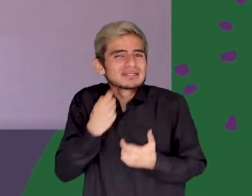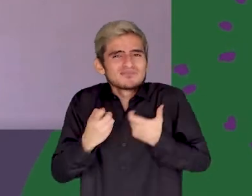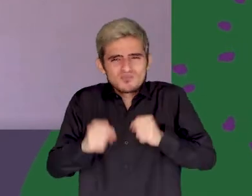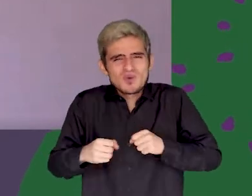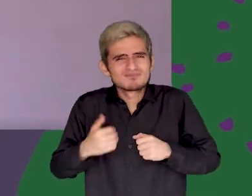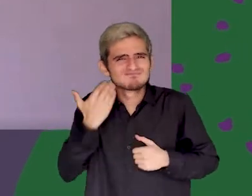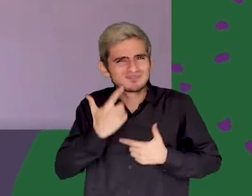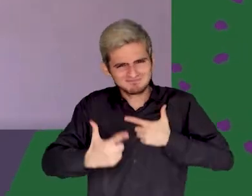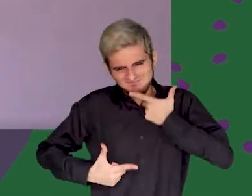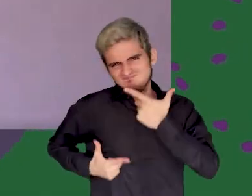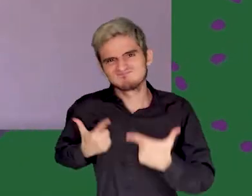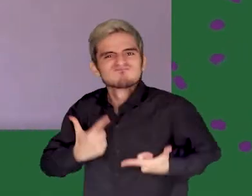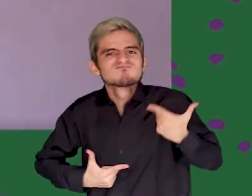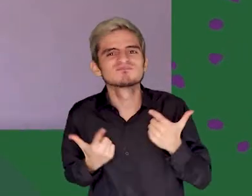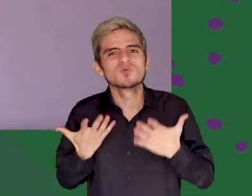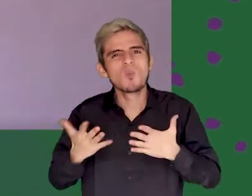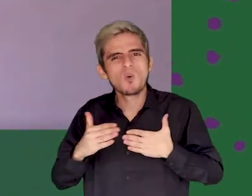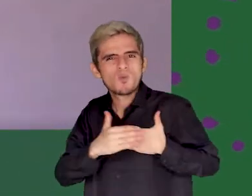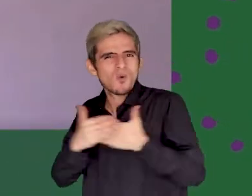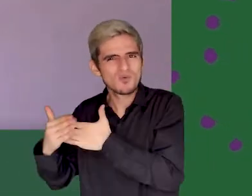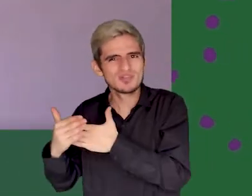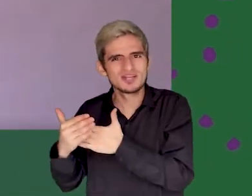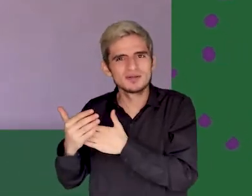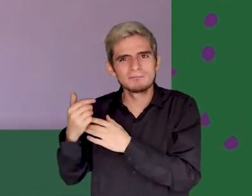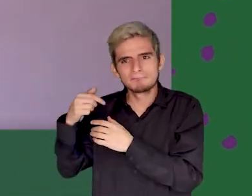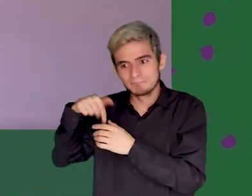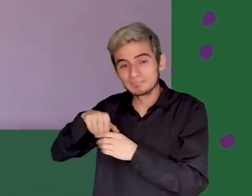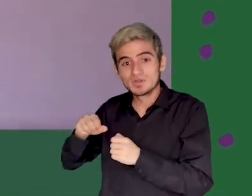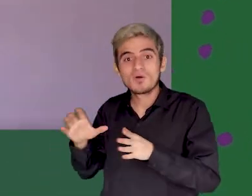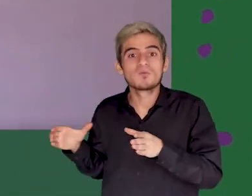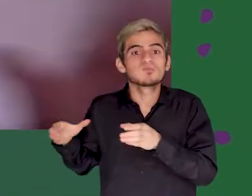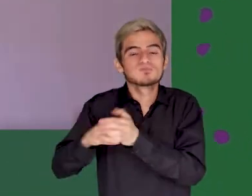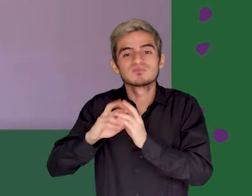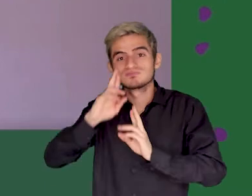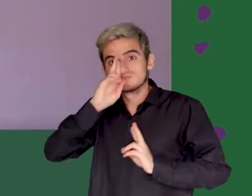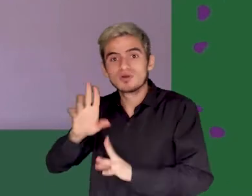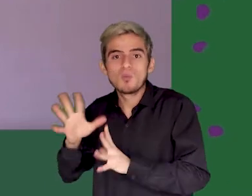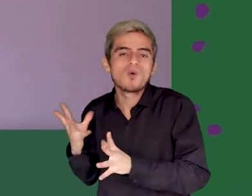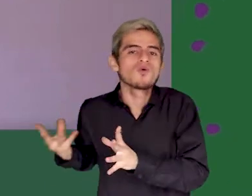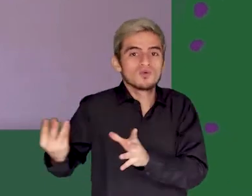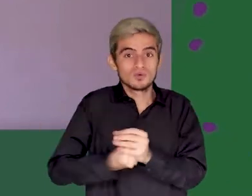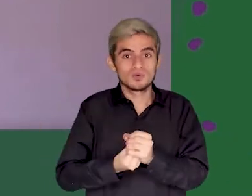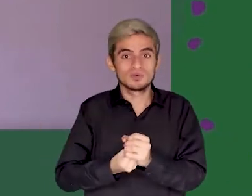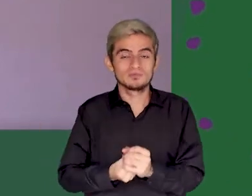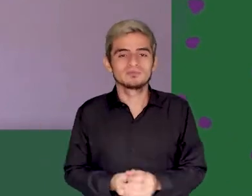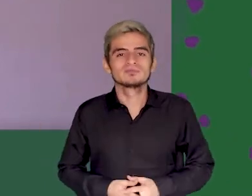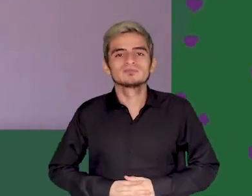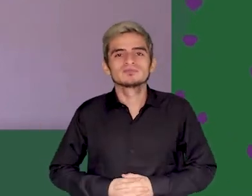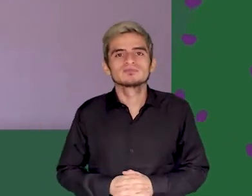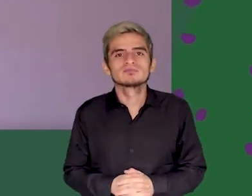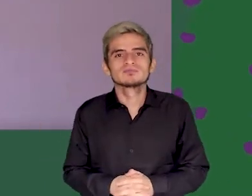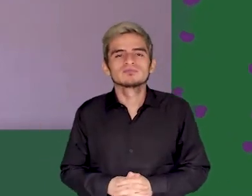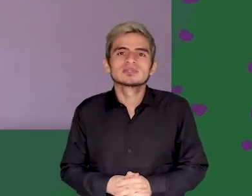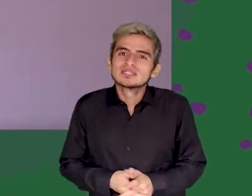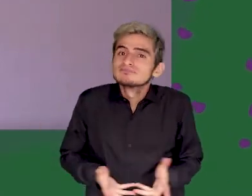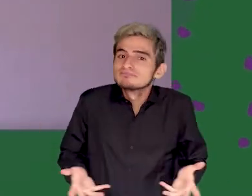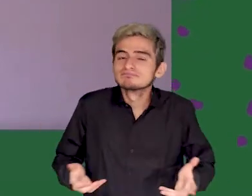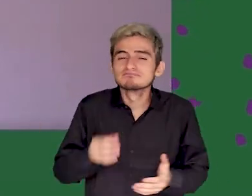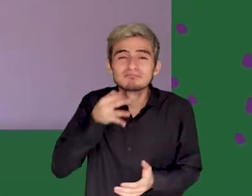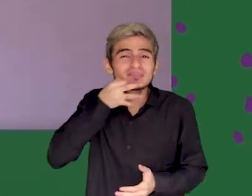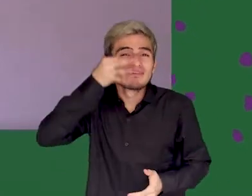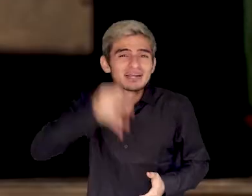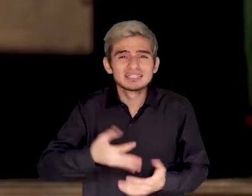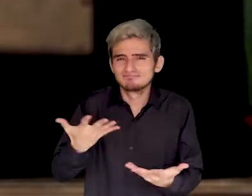que también hay que hacer un trabajo desde el feminismo para romper con eso y trabajar más colectivamente y